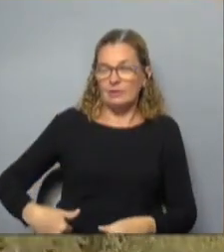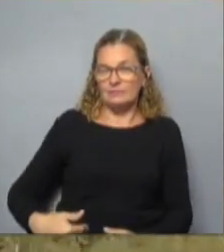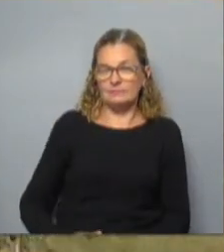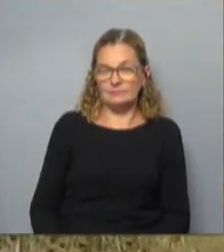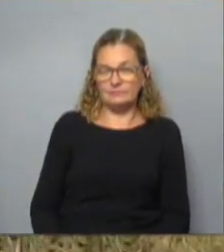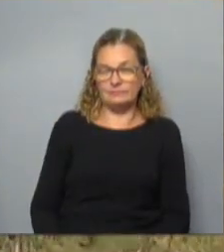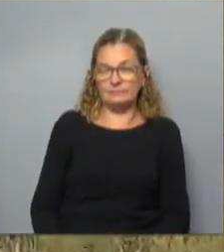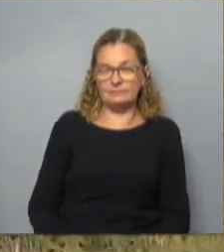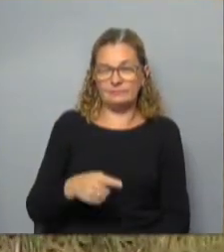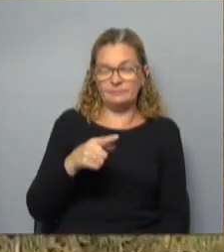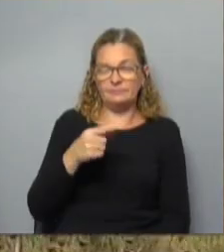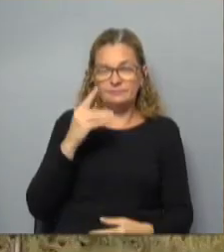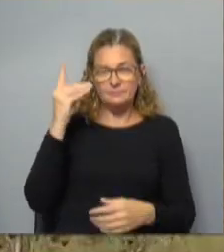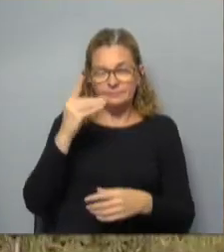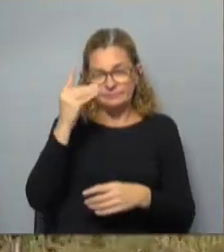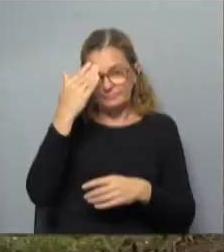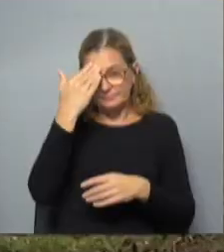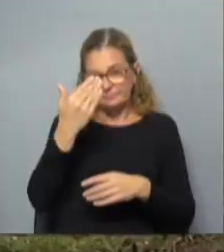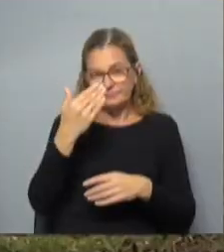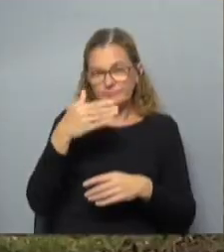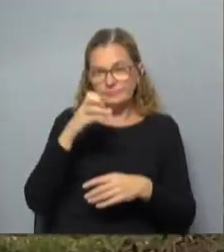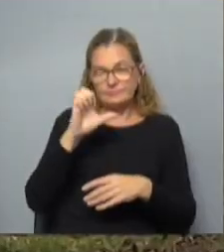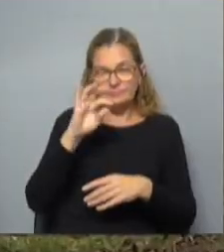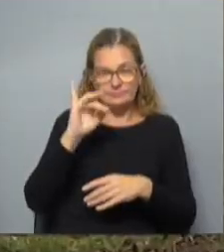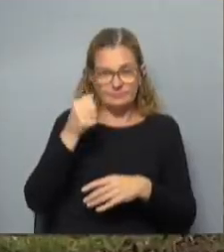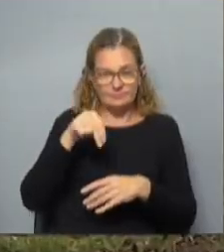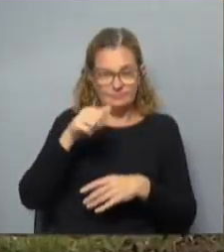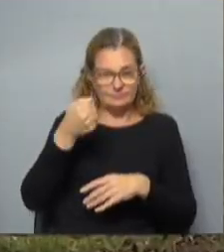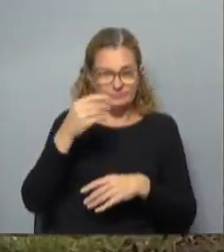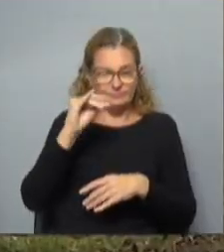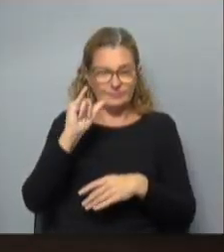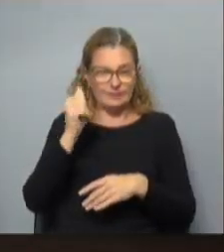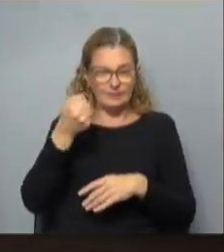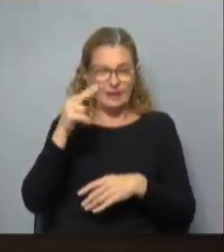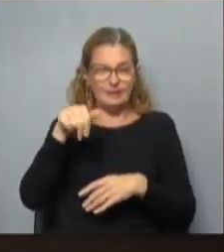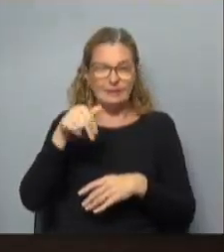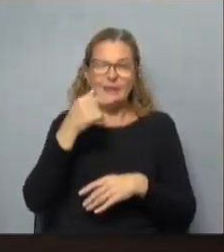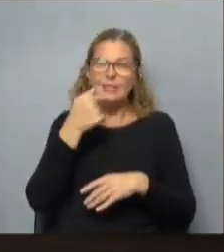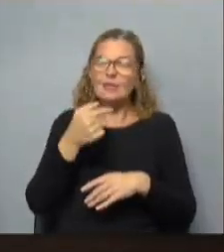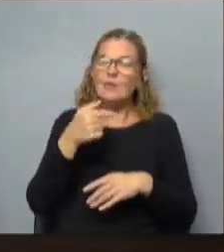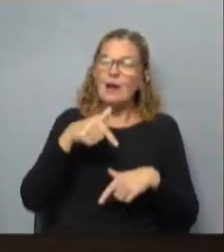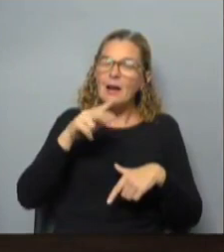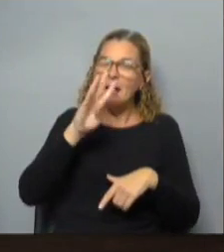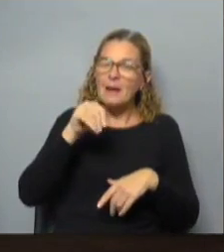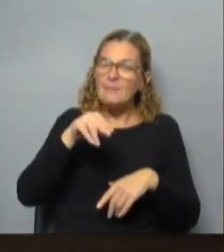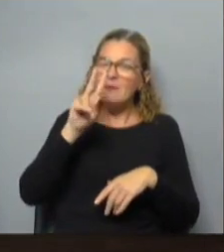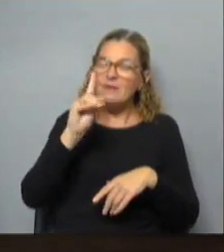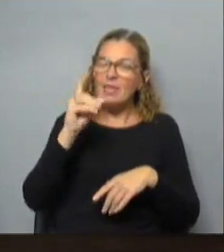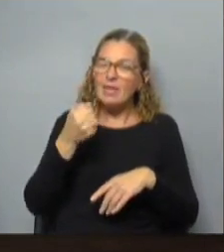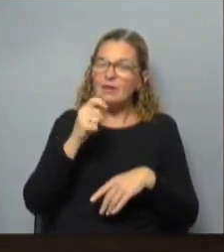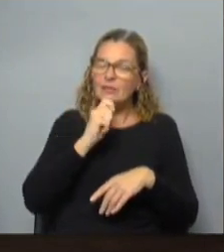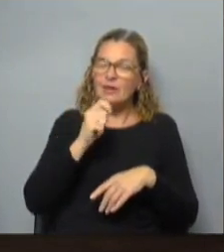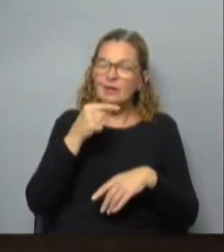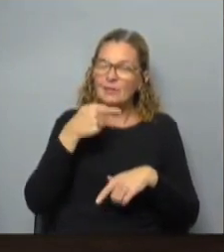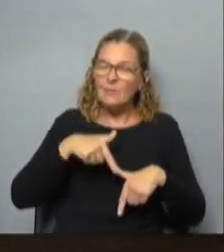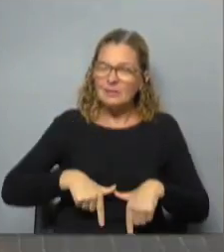en ese marco la diputada del frente amplio betiana díaz rey dijo a mbd noticias que la ministra de economía y finanzas asunción